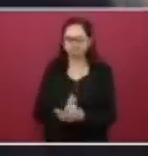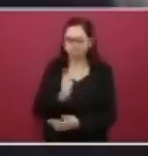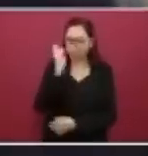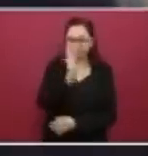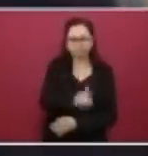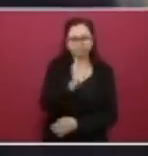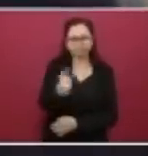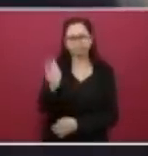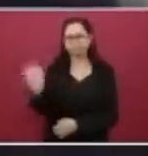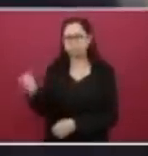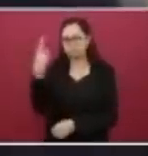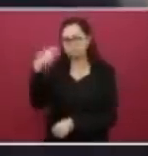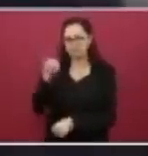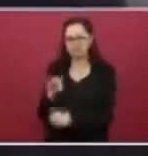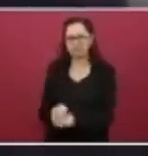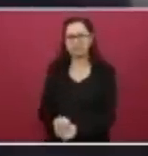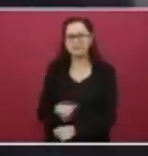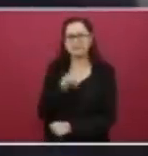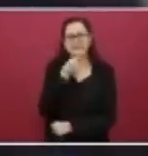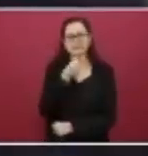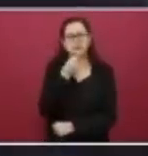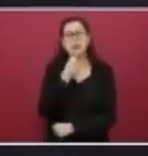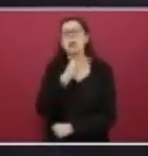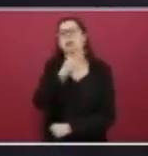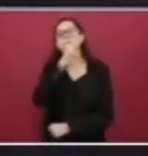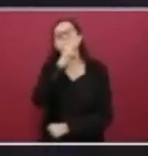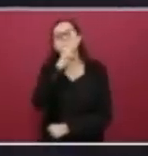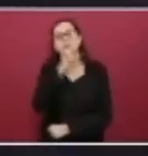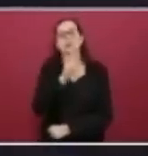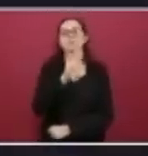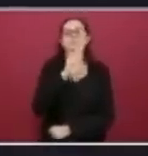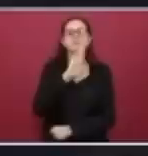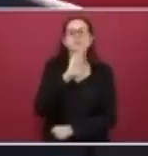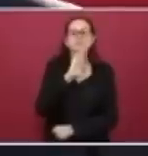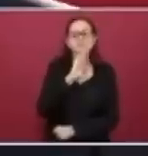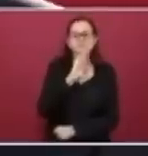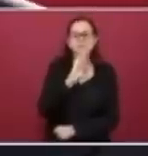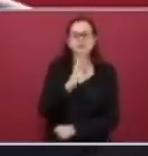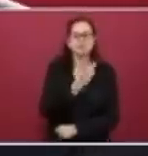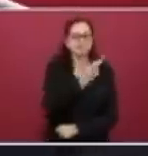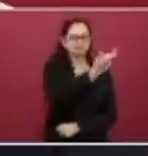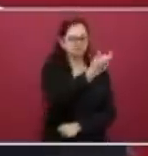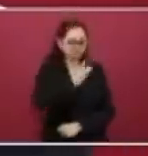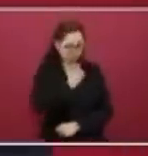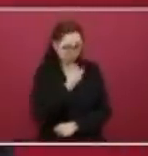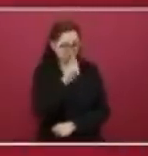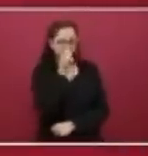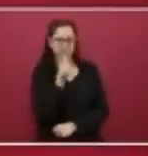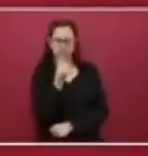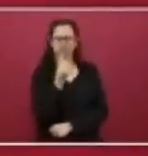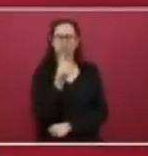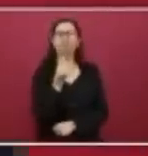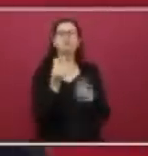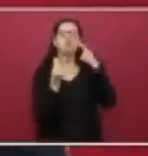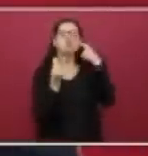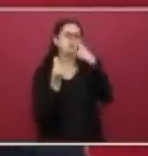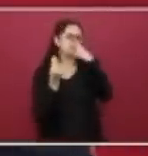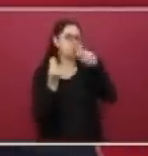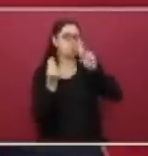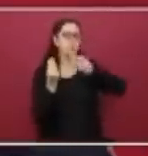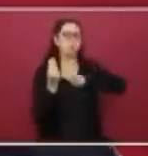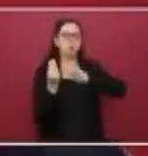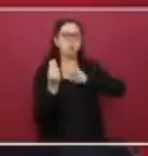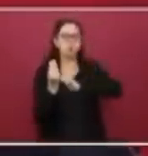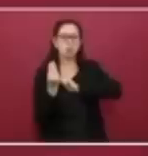de los niños y los padres de familia que van a tener el recurso van a decidir si